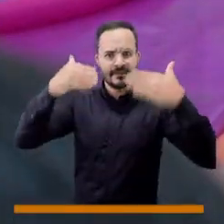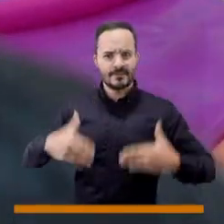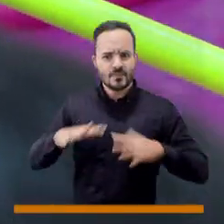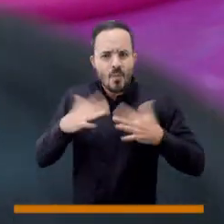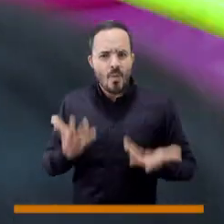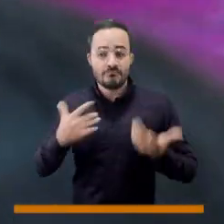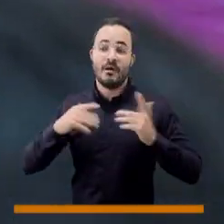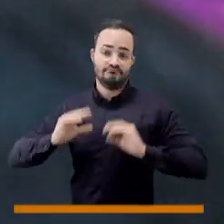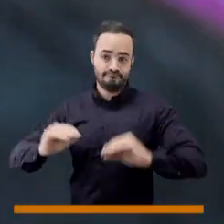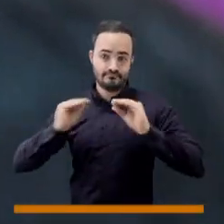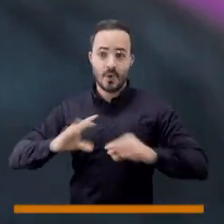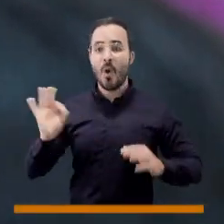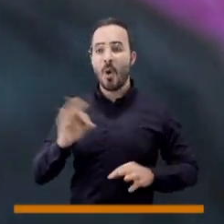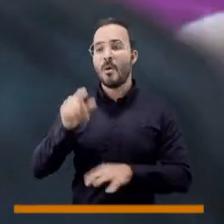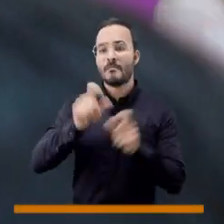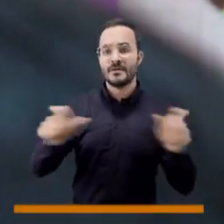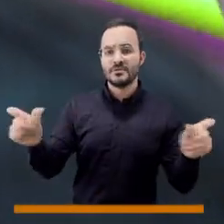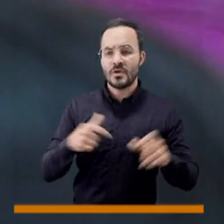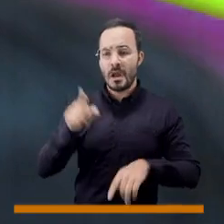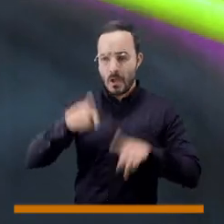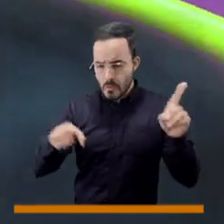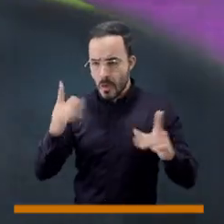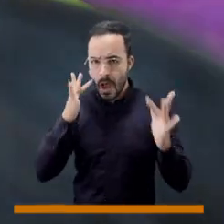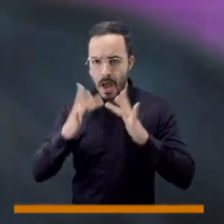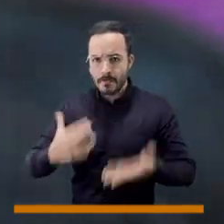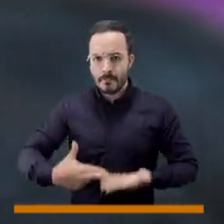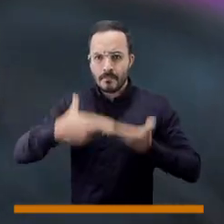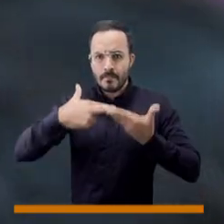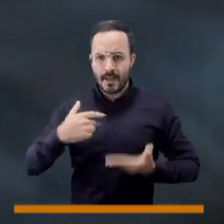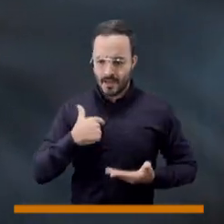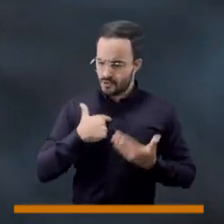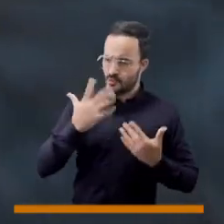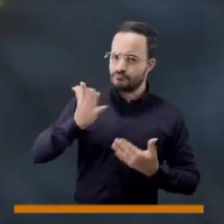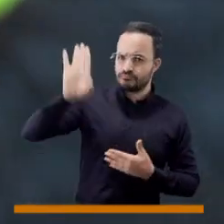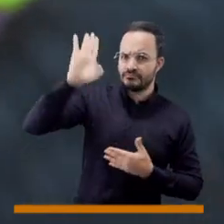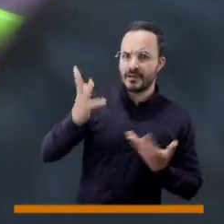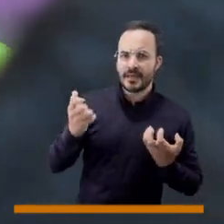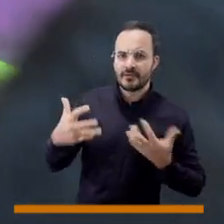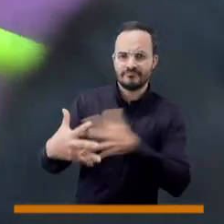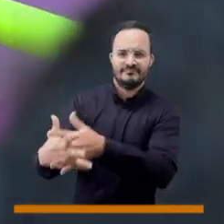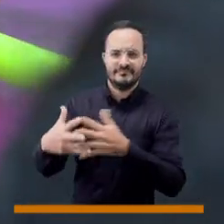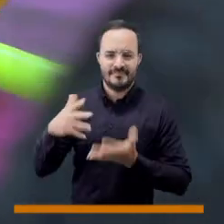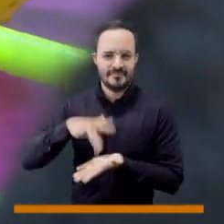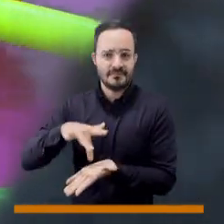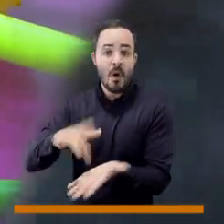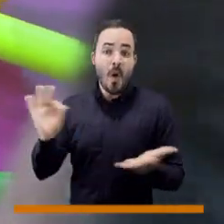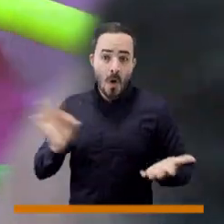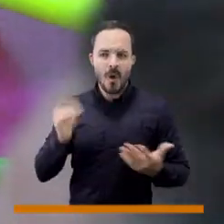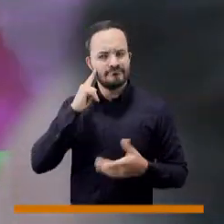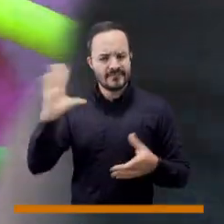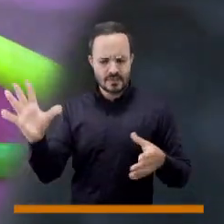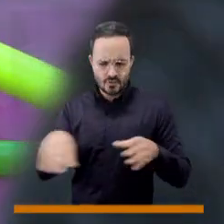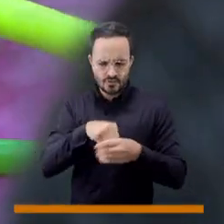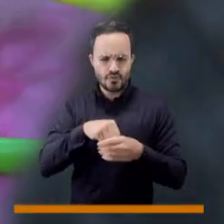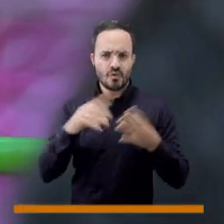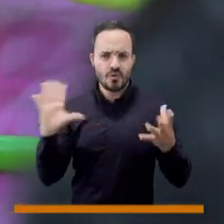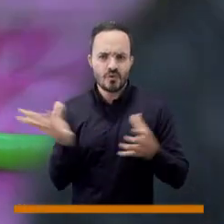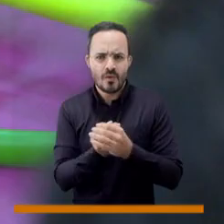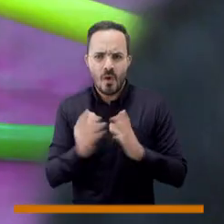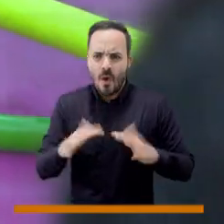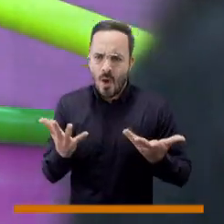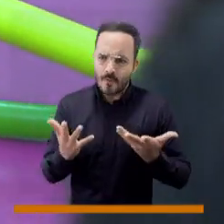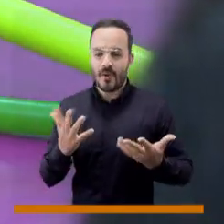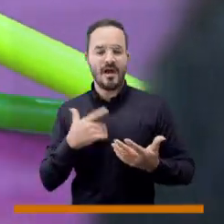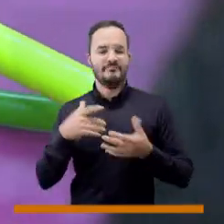aprender sobre discapacidad, sobre cómo rehabilitar las personas y participar en los procesos de rehabilitación, y adicionar cómo